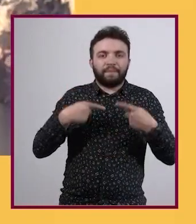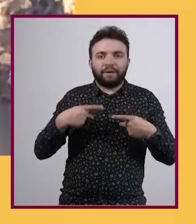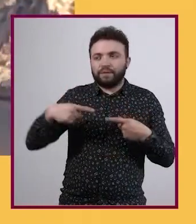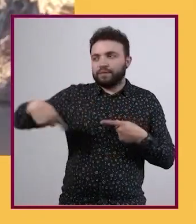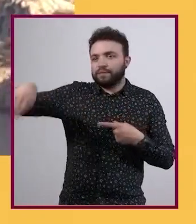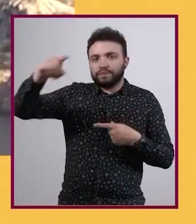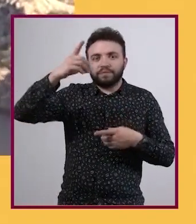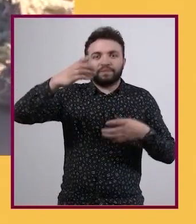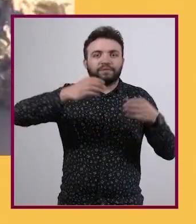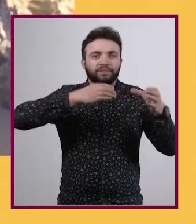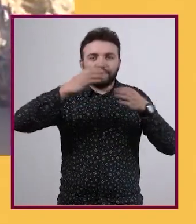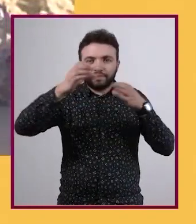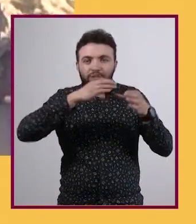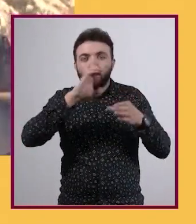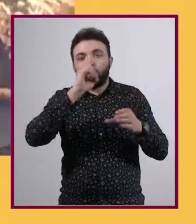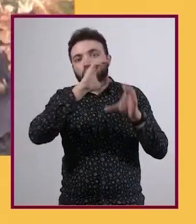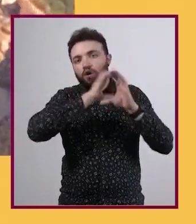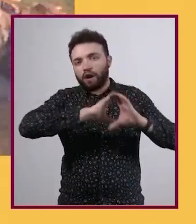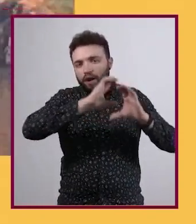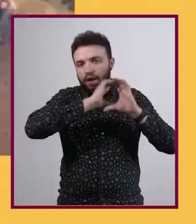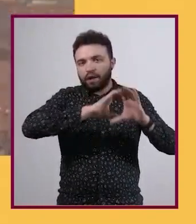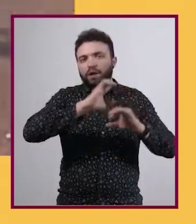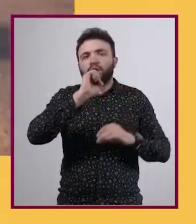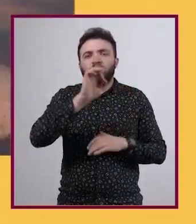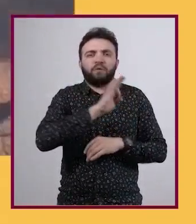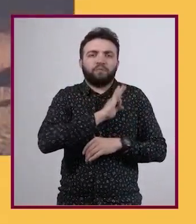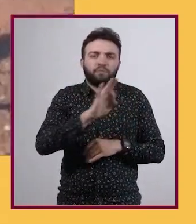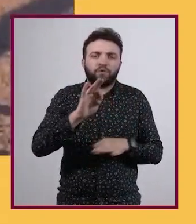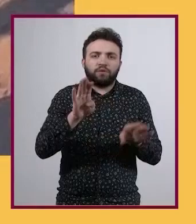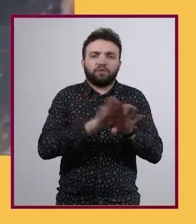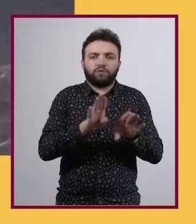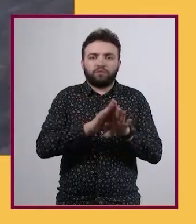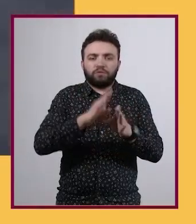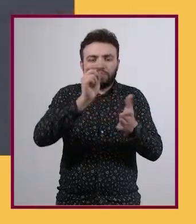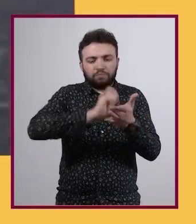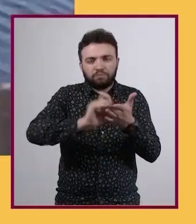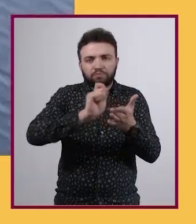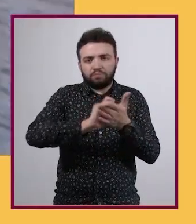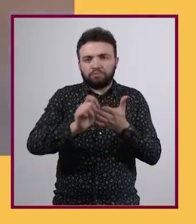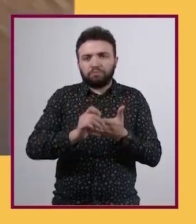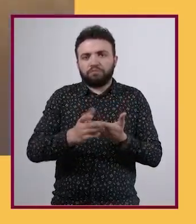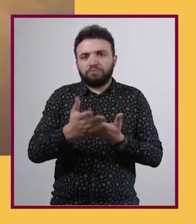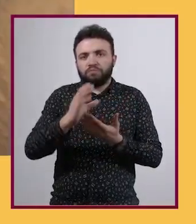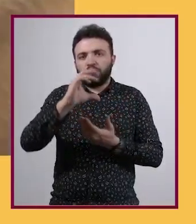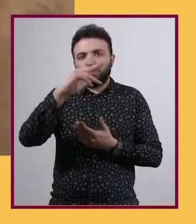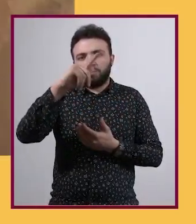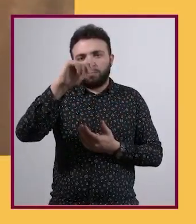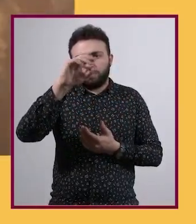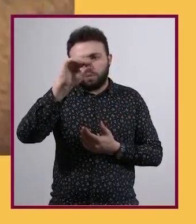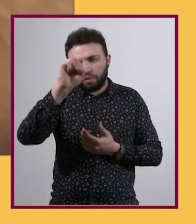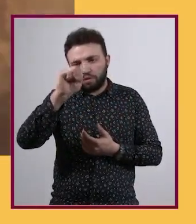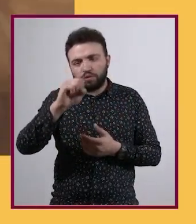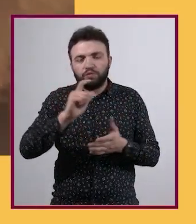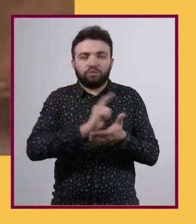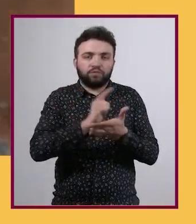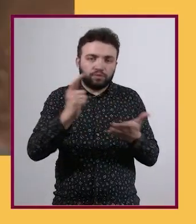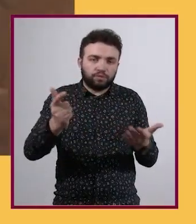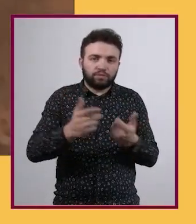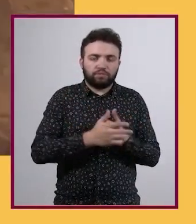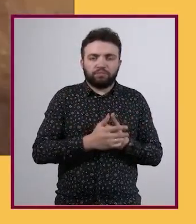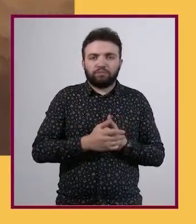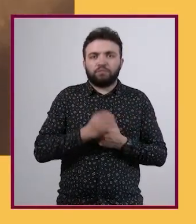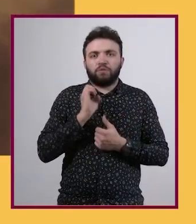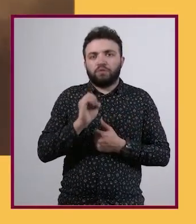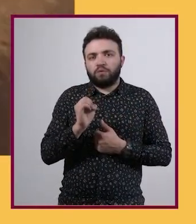en canciones, o también pueden ser fuentes escritas, pueden ser cuentos, libros,